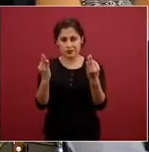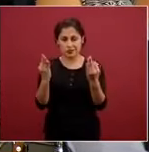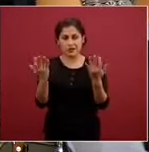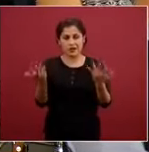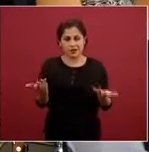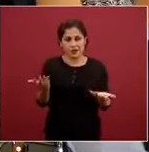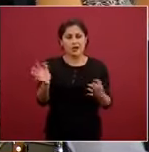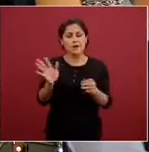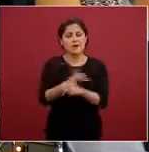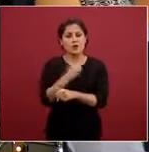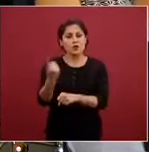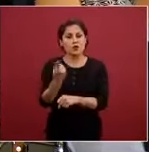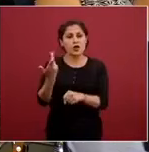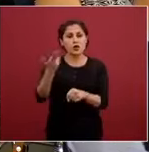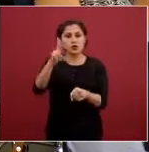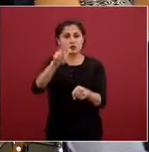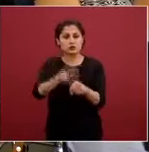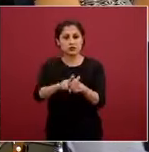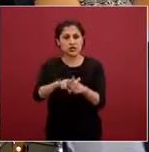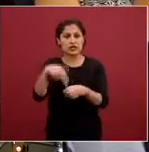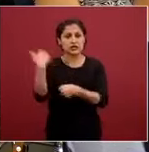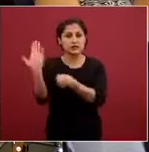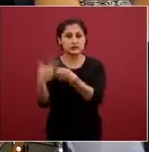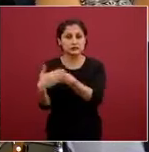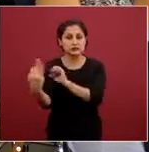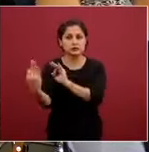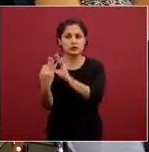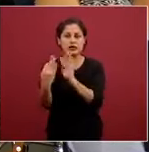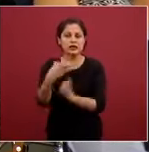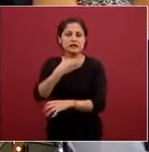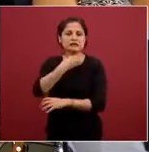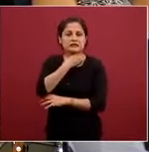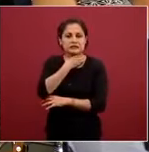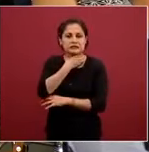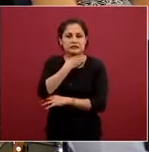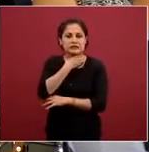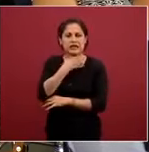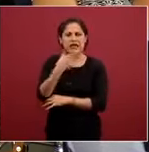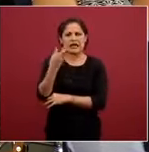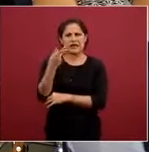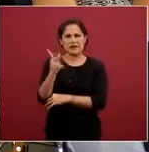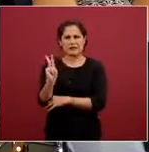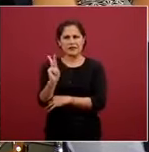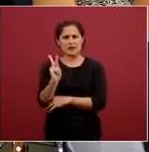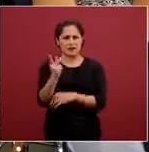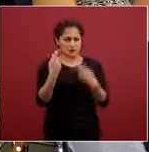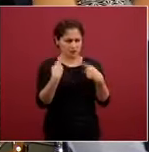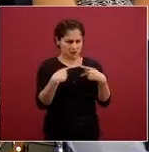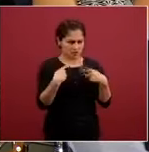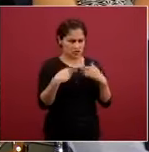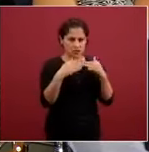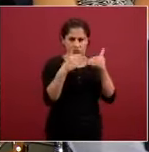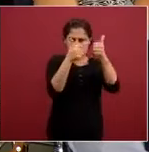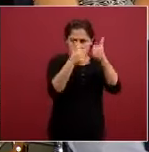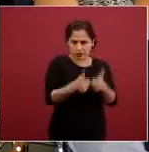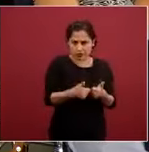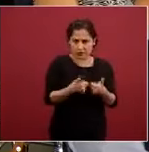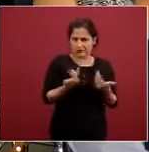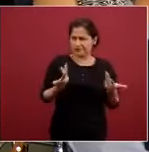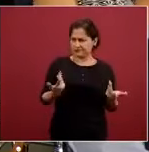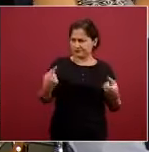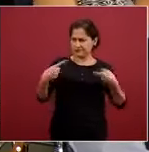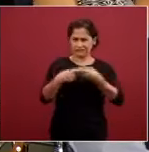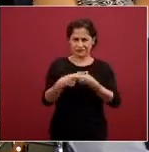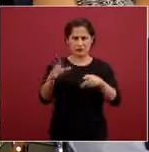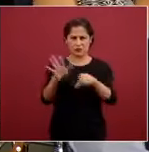saturar los hospitales si realmente la gente no está saliendo de su casa, si solamente es un porcentaje mínimo el que tiene